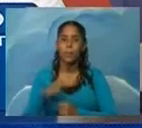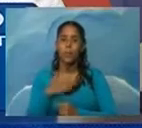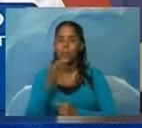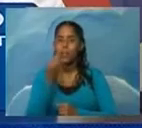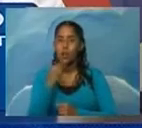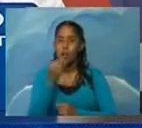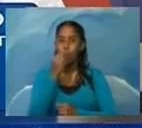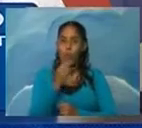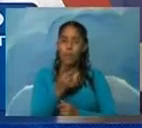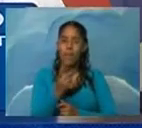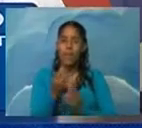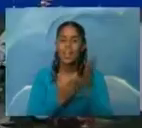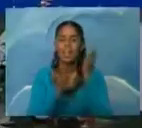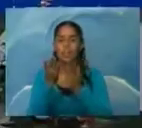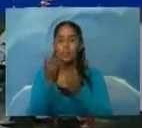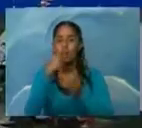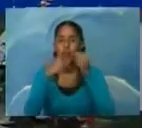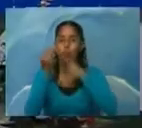el ciervo.